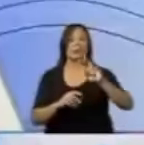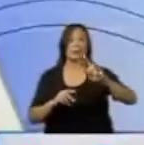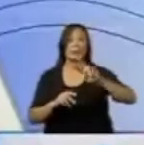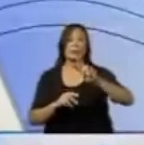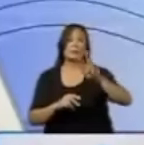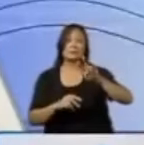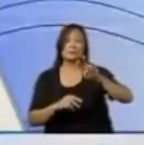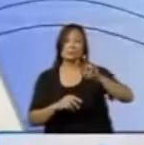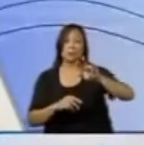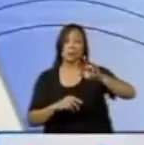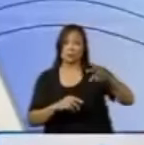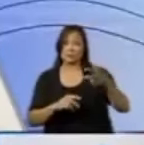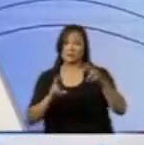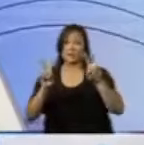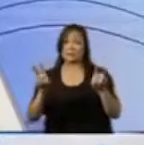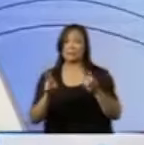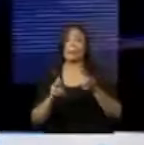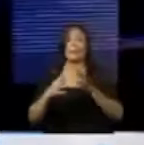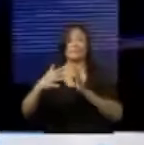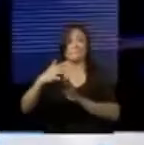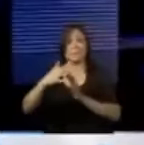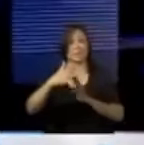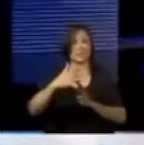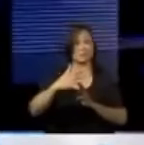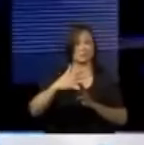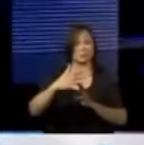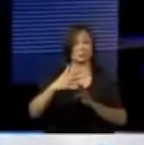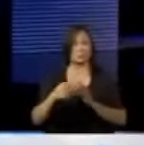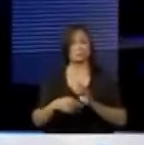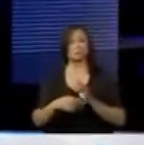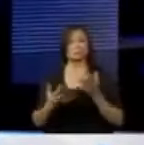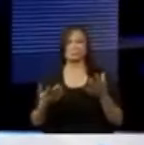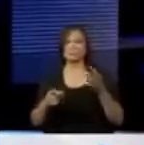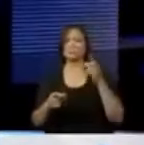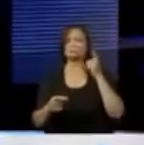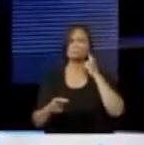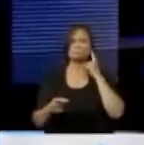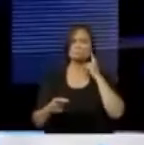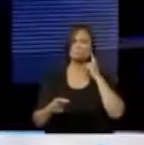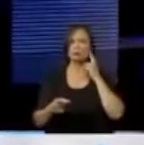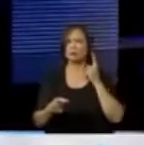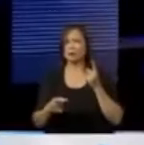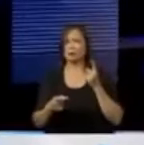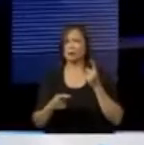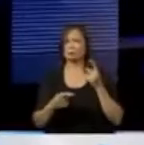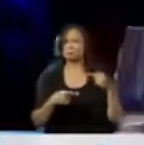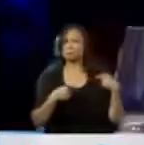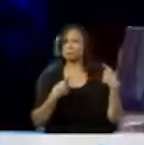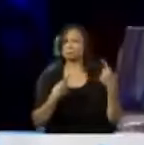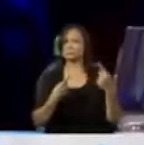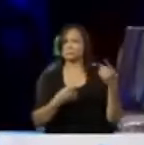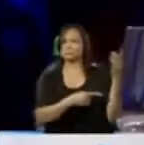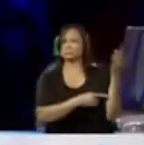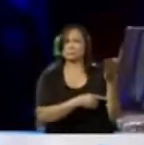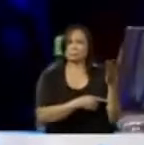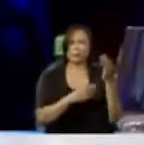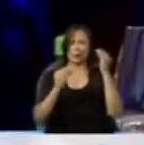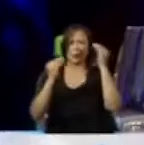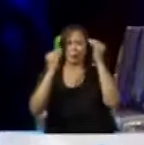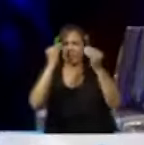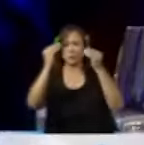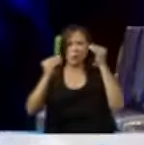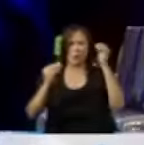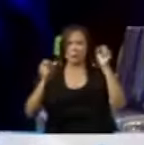tema. Hablemos ahora de inmigración. Hemos escuchado en los últimos días de debates,